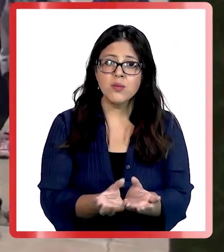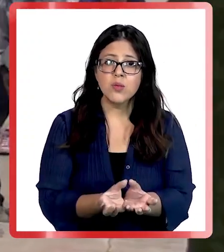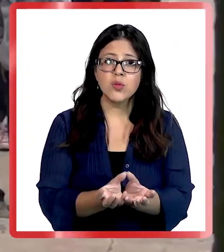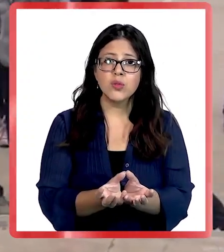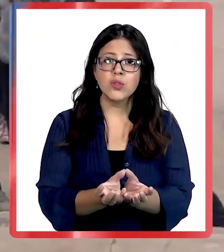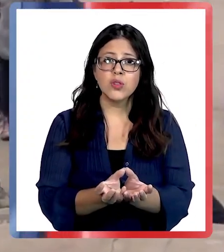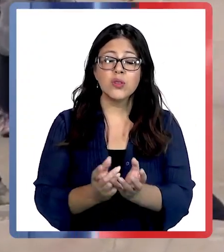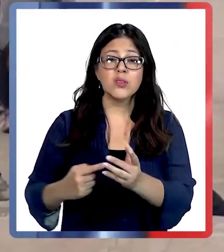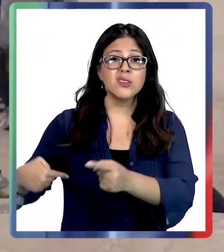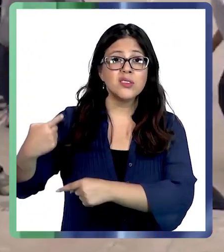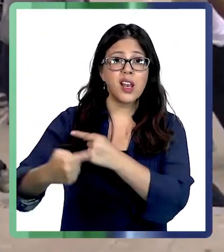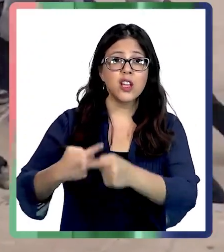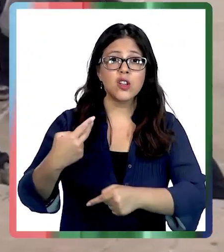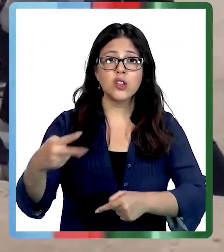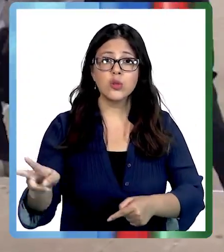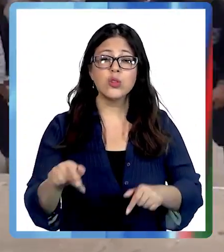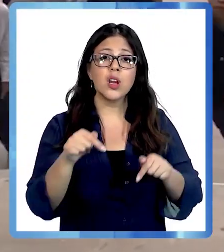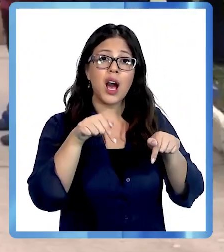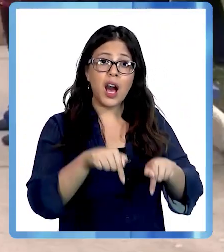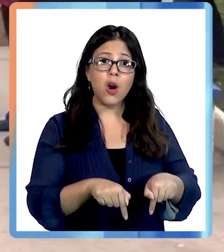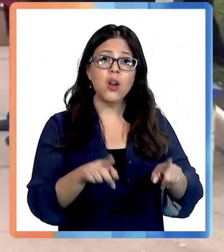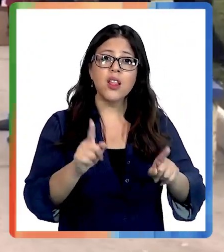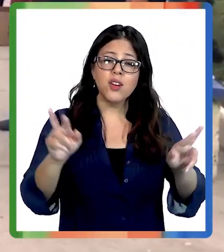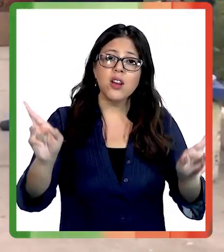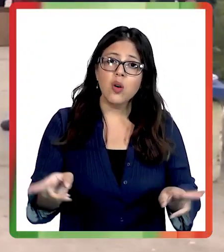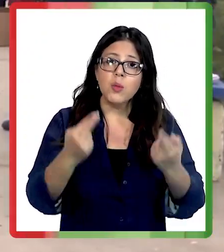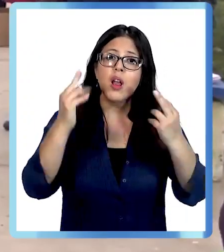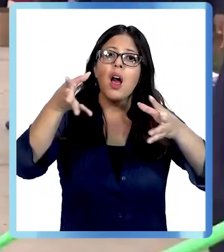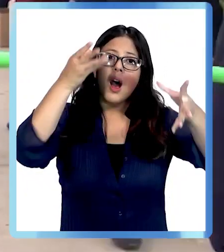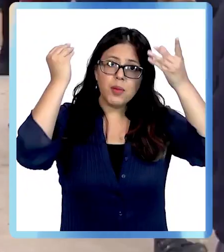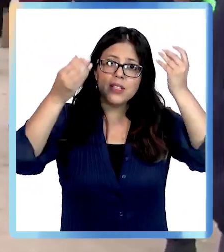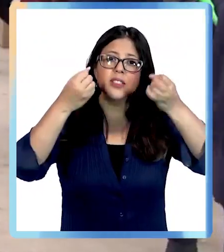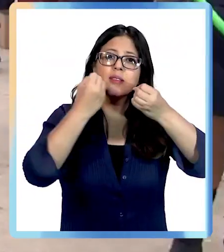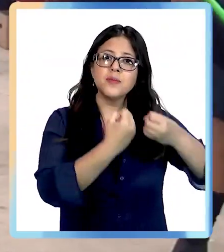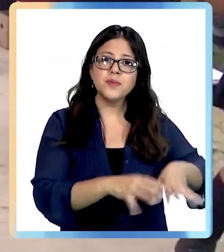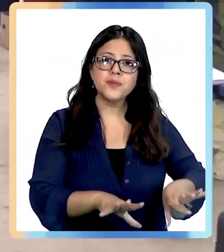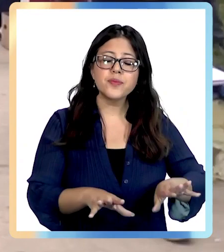los aprendizajes perdidos y desarrollar el pensamiento crítico